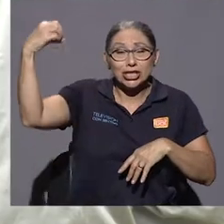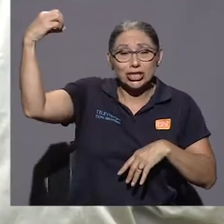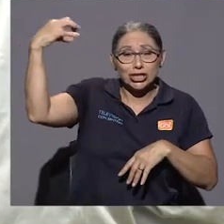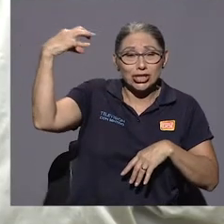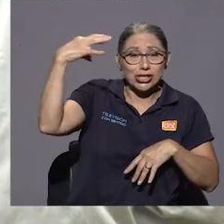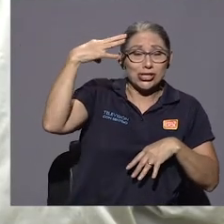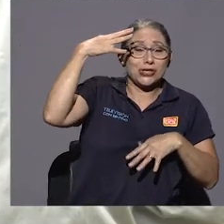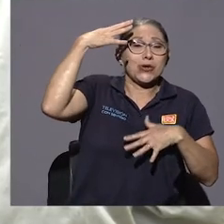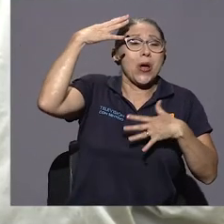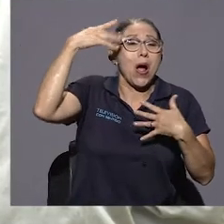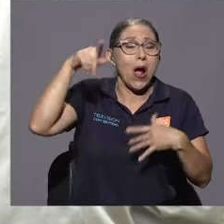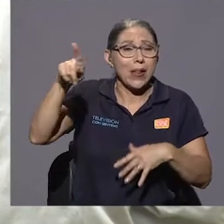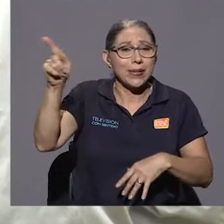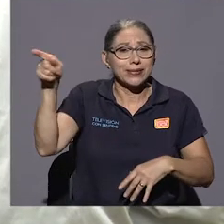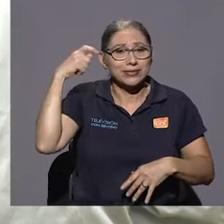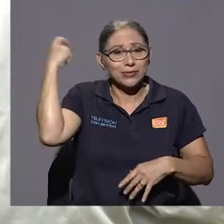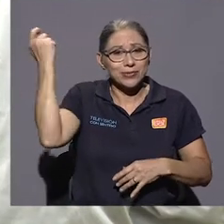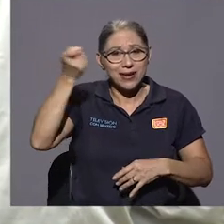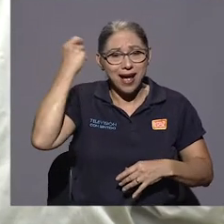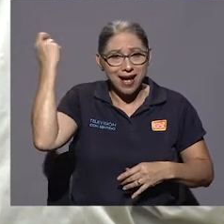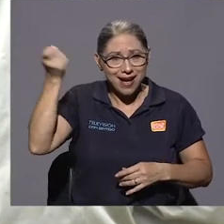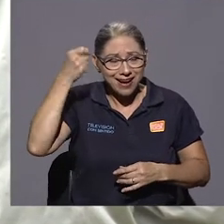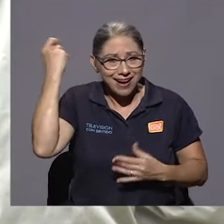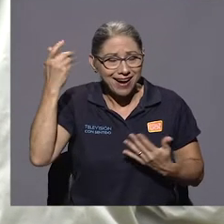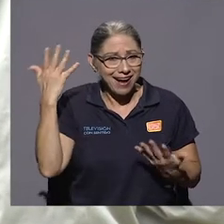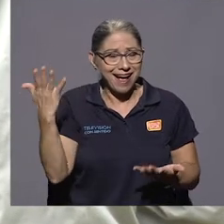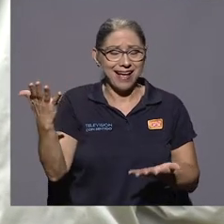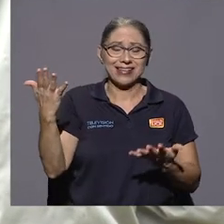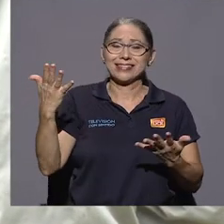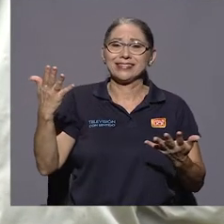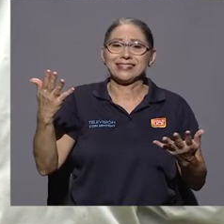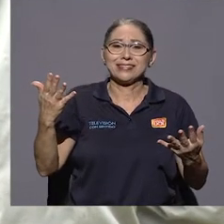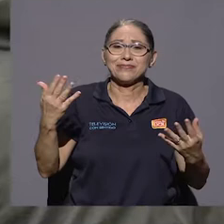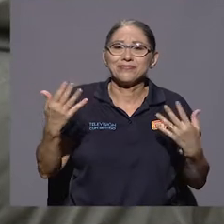sol en Guanacaste, que